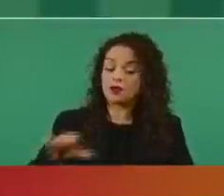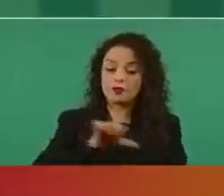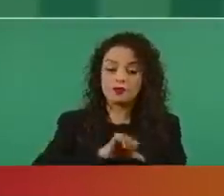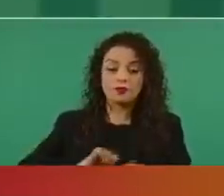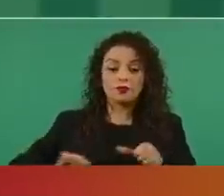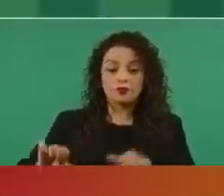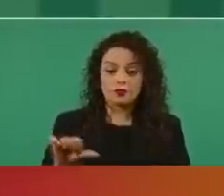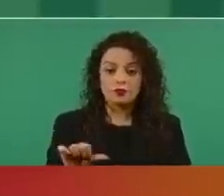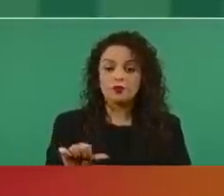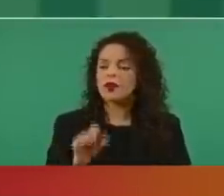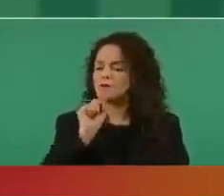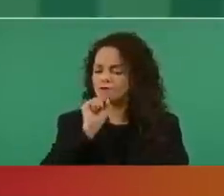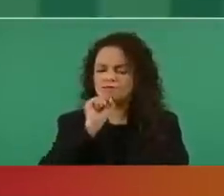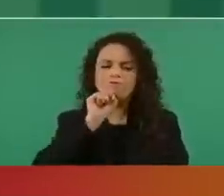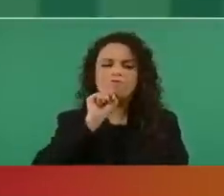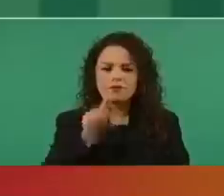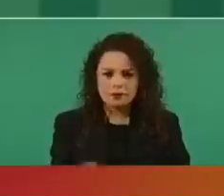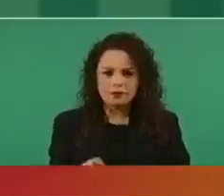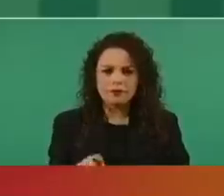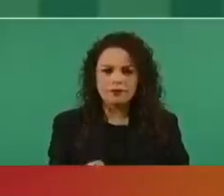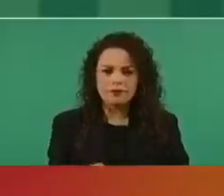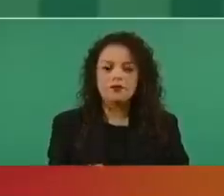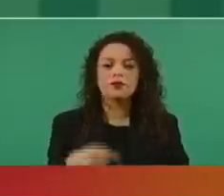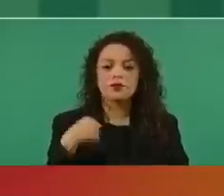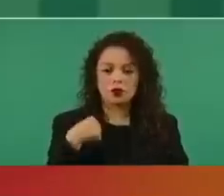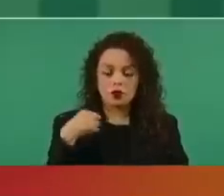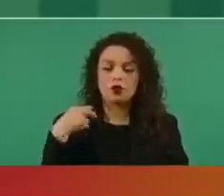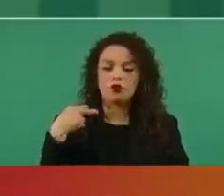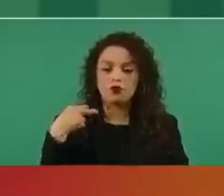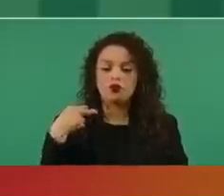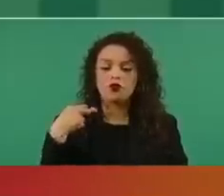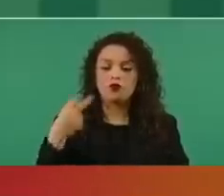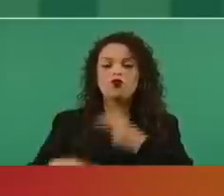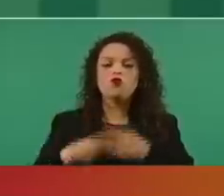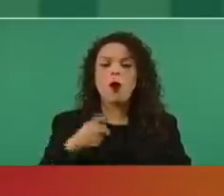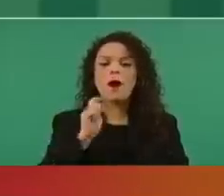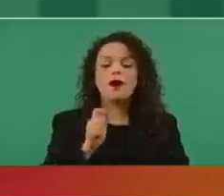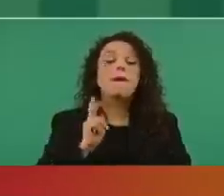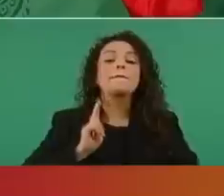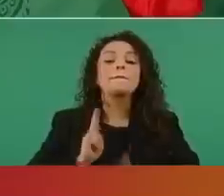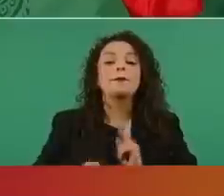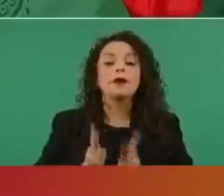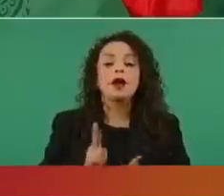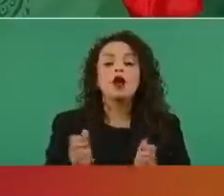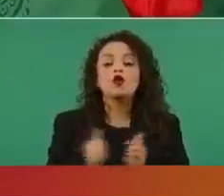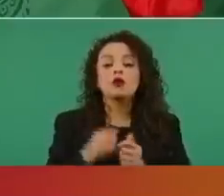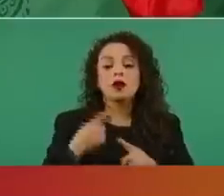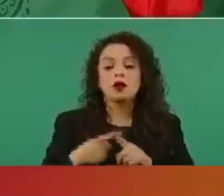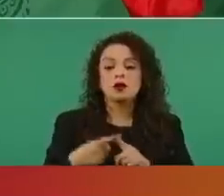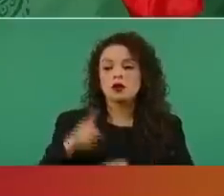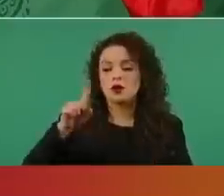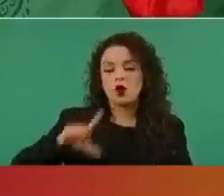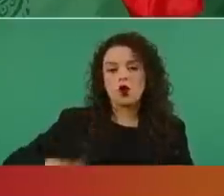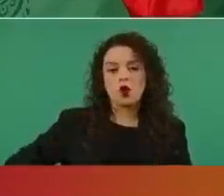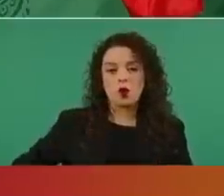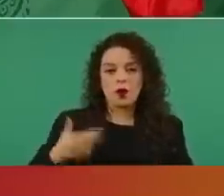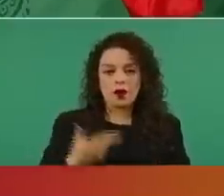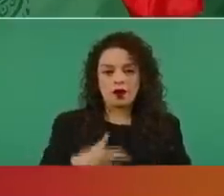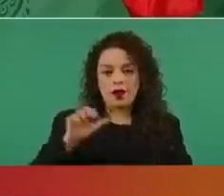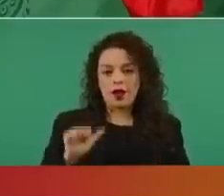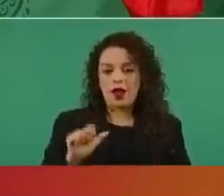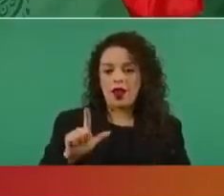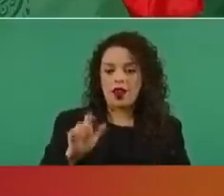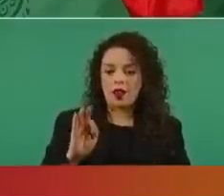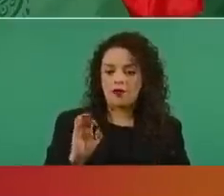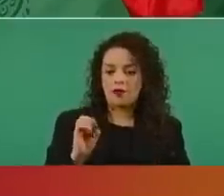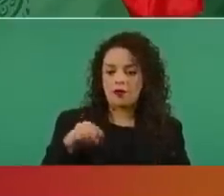En efecto, voy a platicar con el gobernador electo, Alfonso